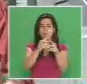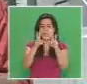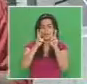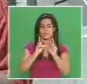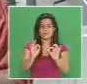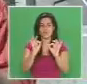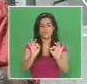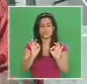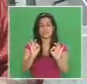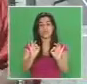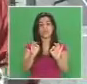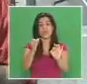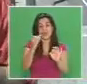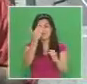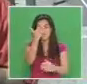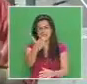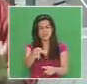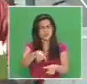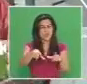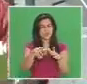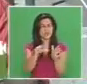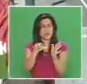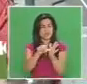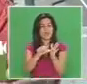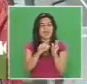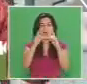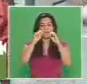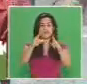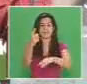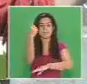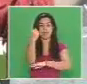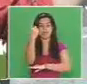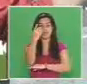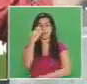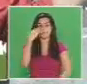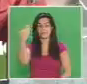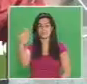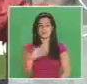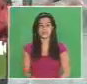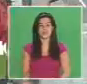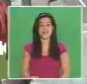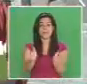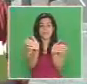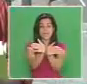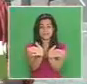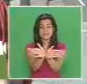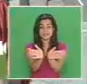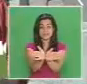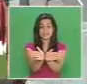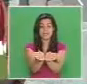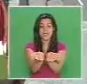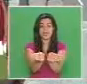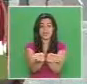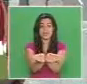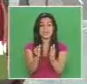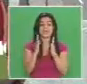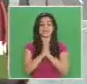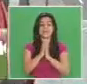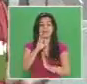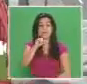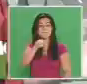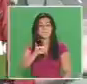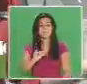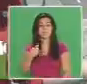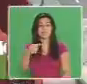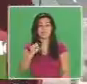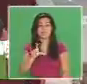esta oportunidad nos encontramos frente a la avenida Panteón, específicamente la esquina de San Miguel, la crucecita, donde los trabajadores de Televisión nos van a dar un poco